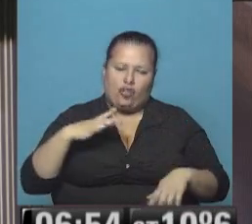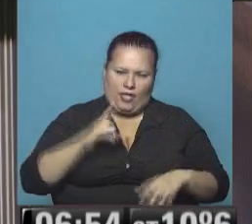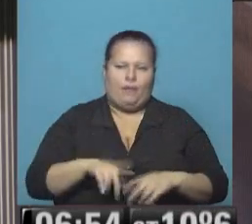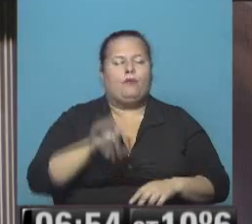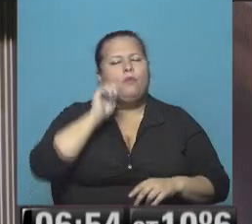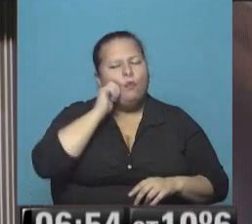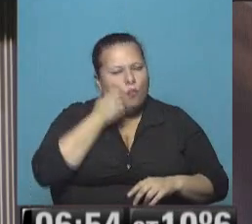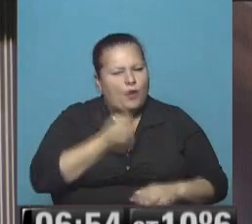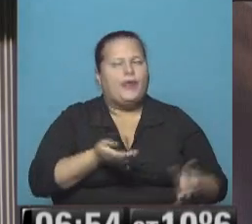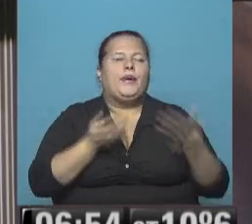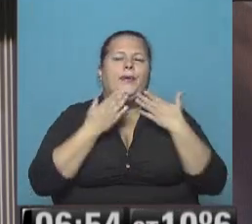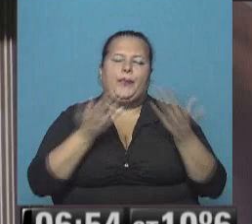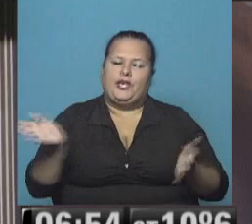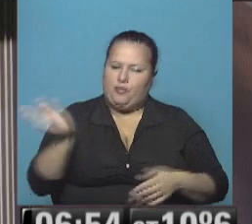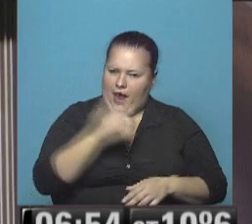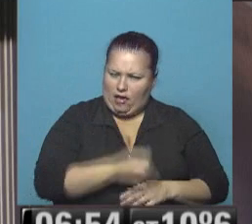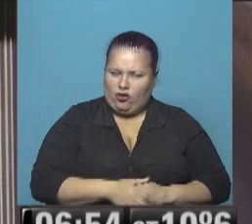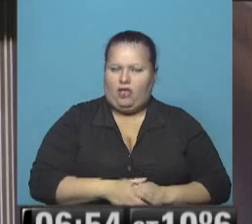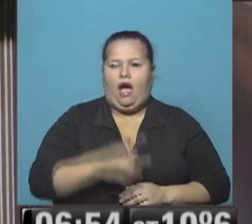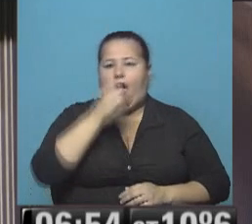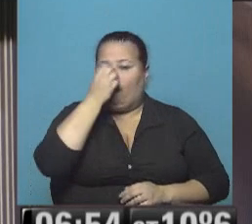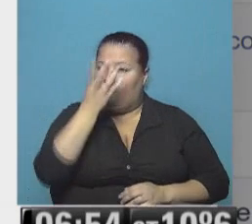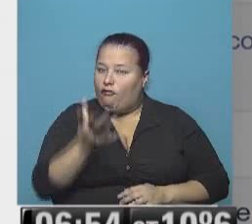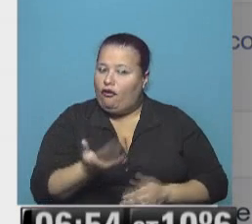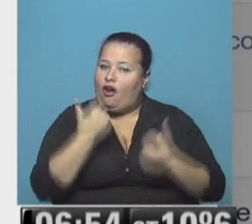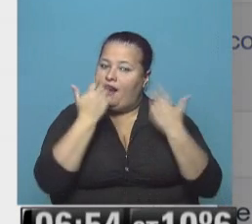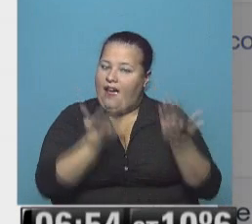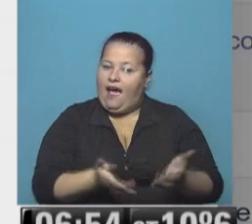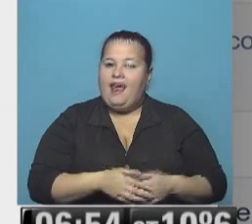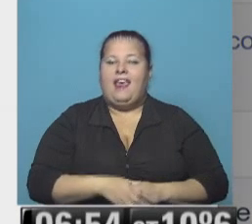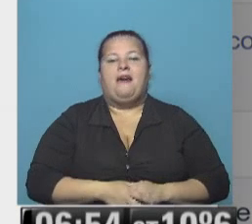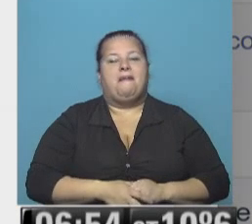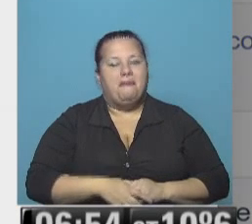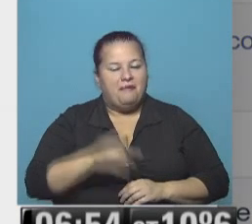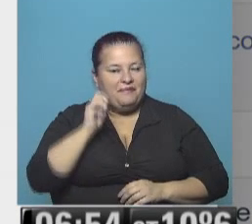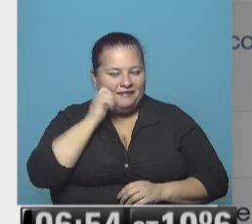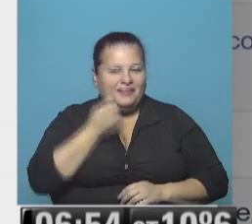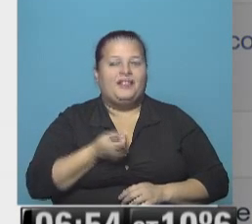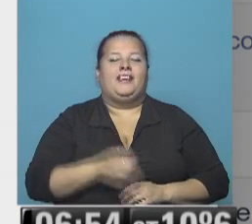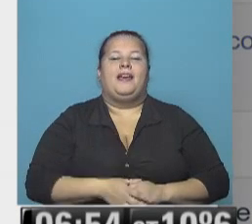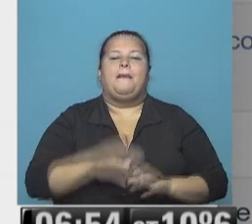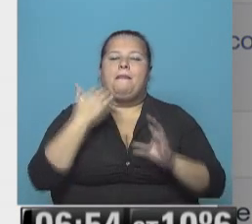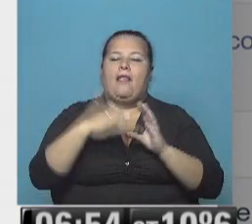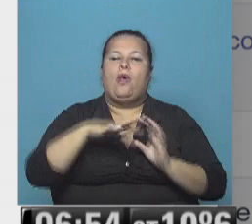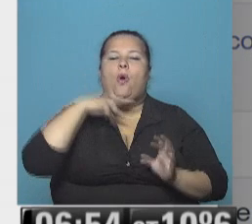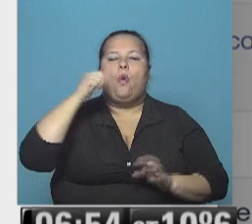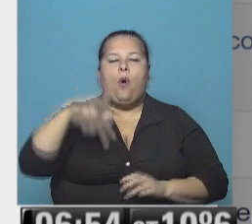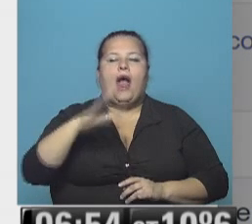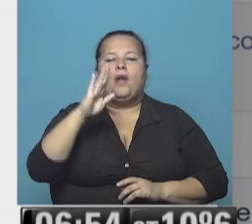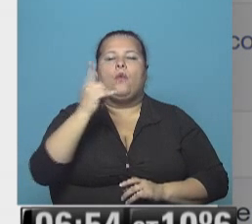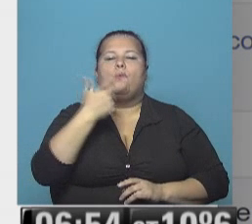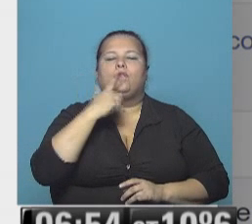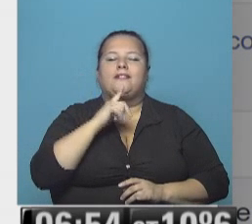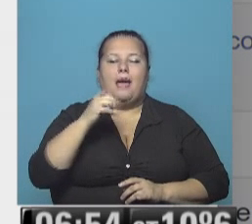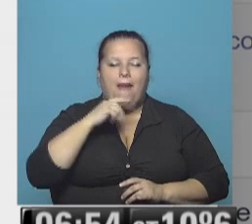el lindo besos para todos flor que se regalan gaga envía juan bustamante